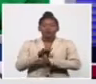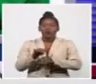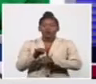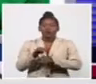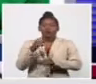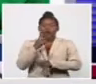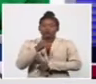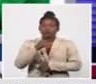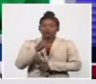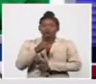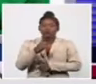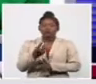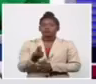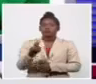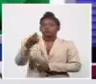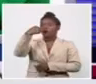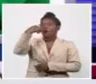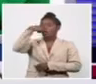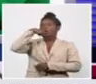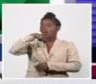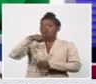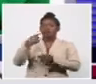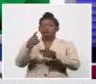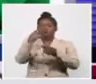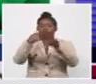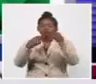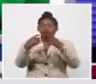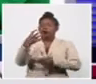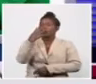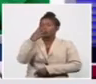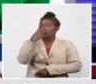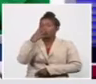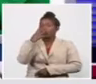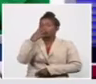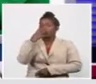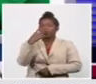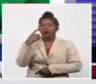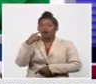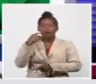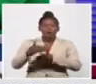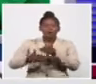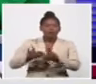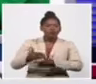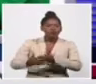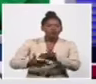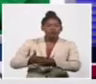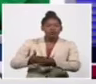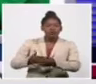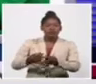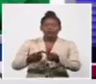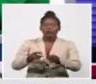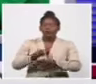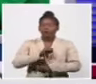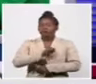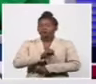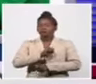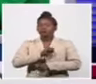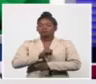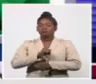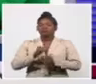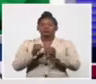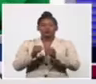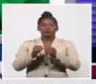y ventilarlo. En su evolución presentó un shock séptico que